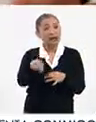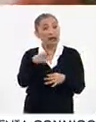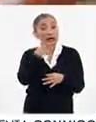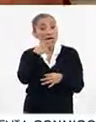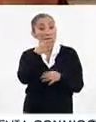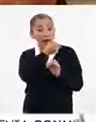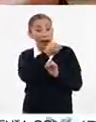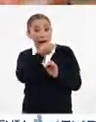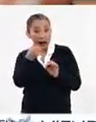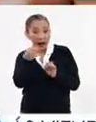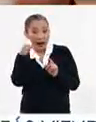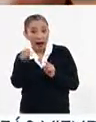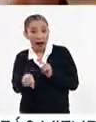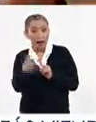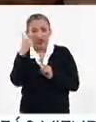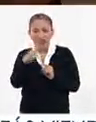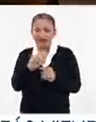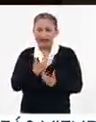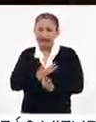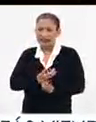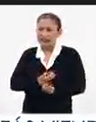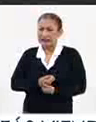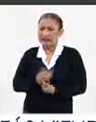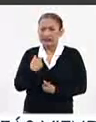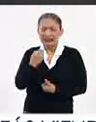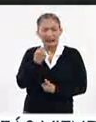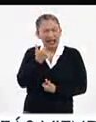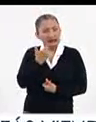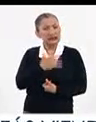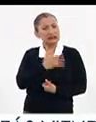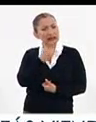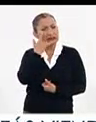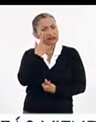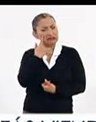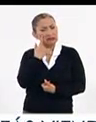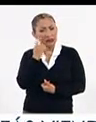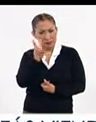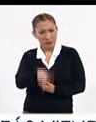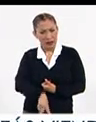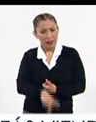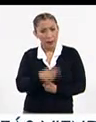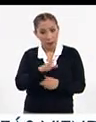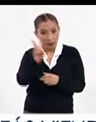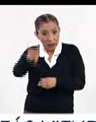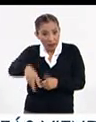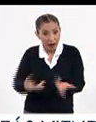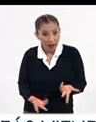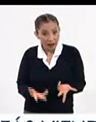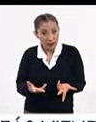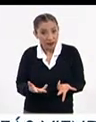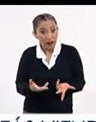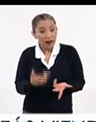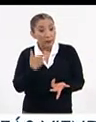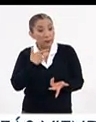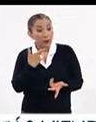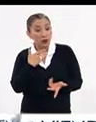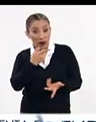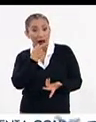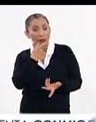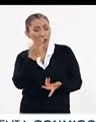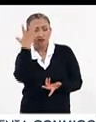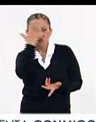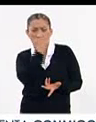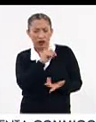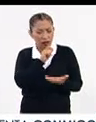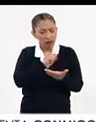afirmación verdaderamente me conmueve casi hasta las lágrimas. Sí, claro, verdaderamente, porque era verdad, además. O sea, en una declaración tan